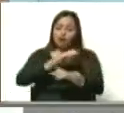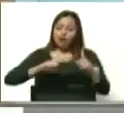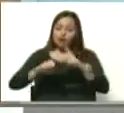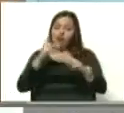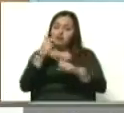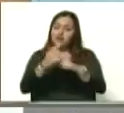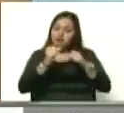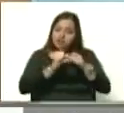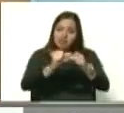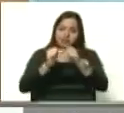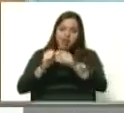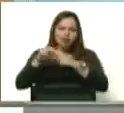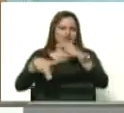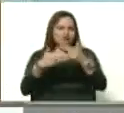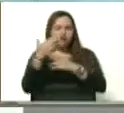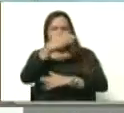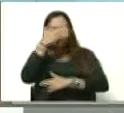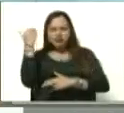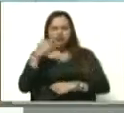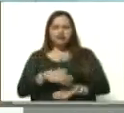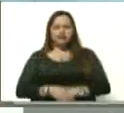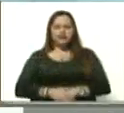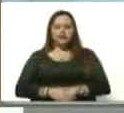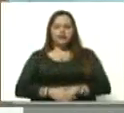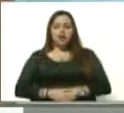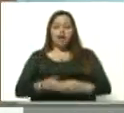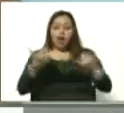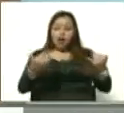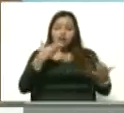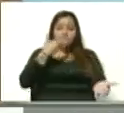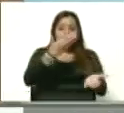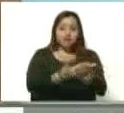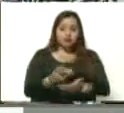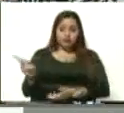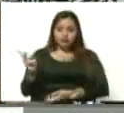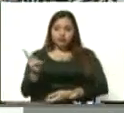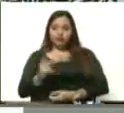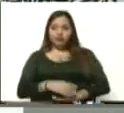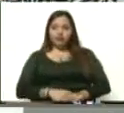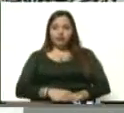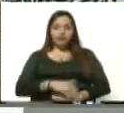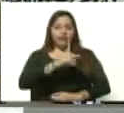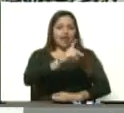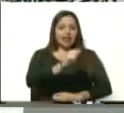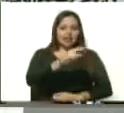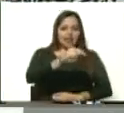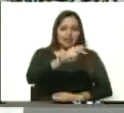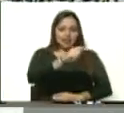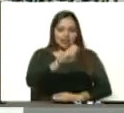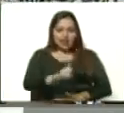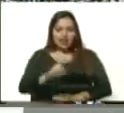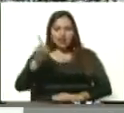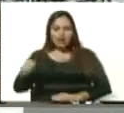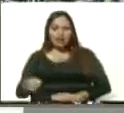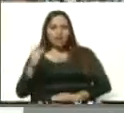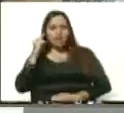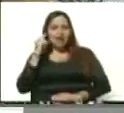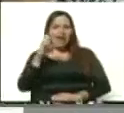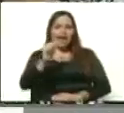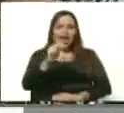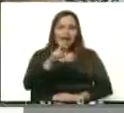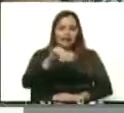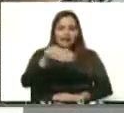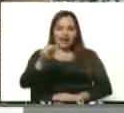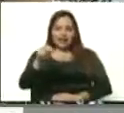de lado. Es por eso que tenemos aquí a quien agradecemos que estén con nosotros, a Dante Lombardi y Ariana León.